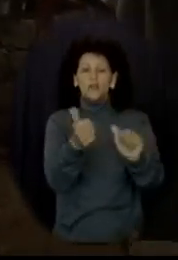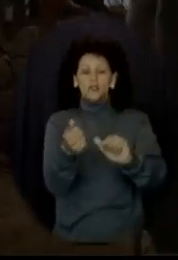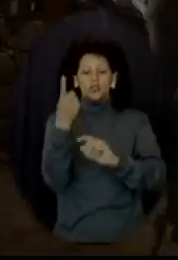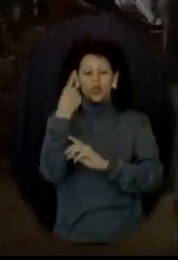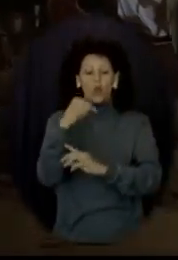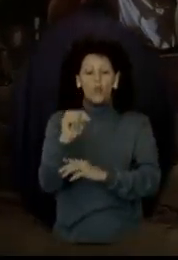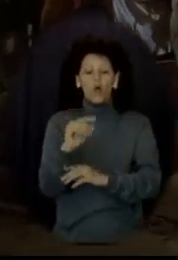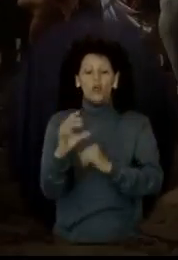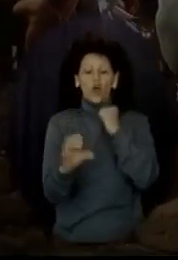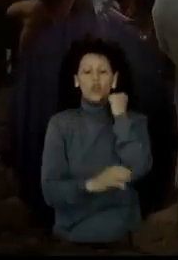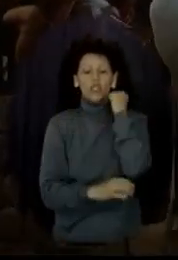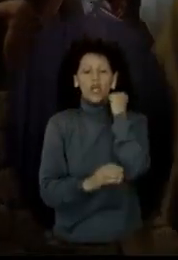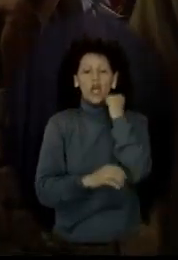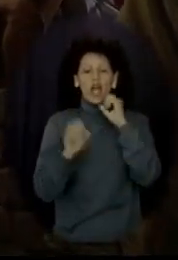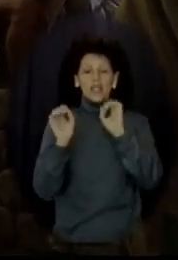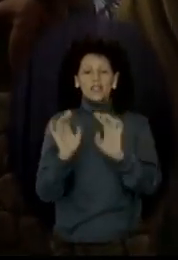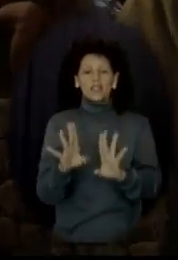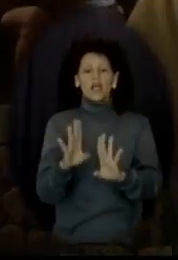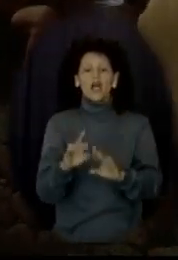hermano.